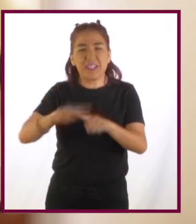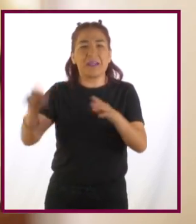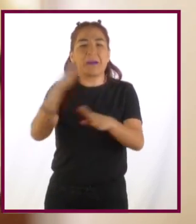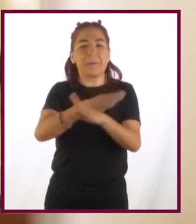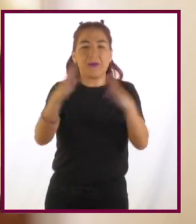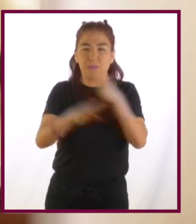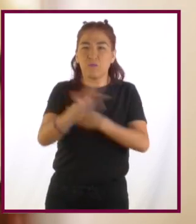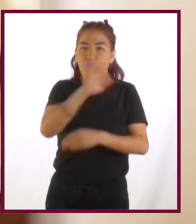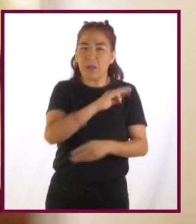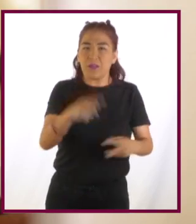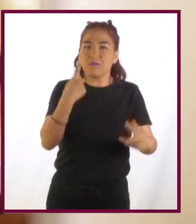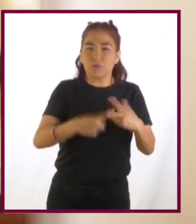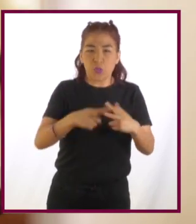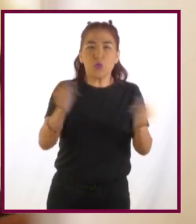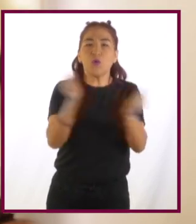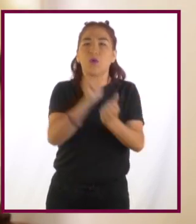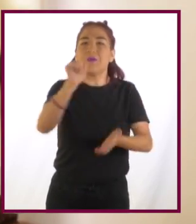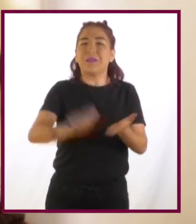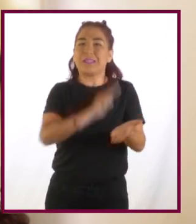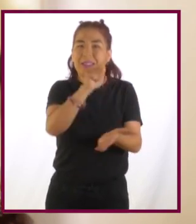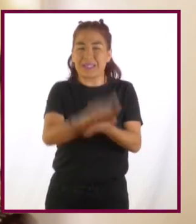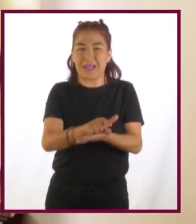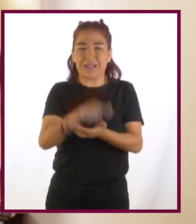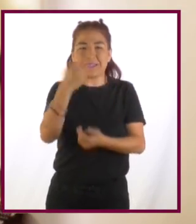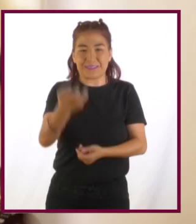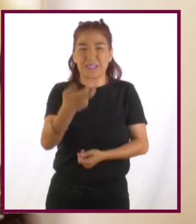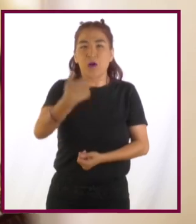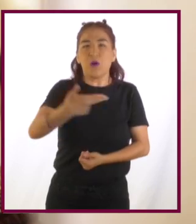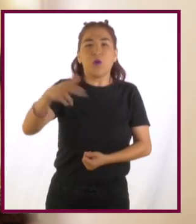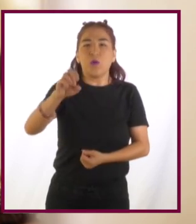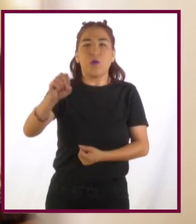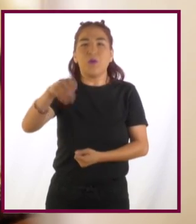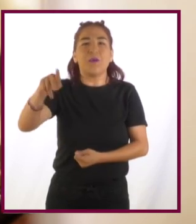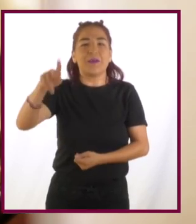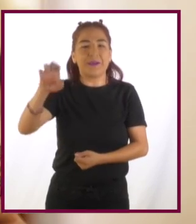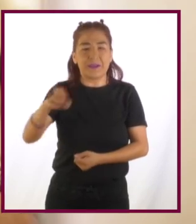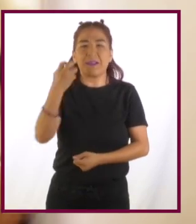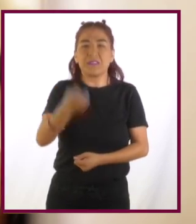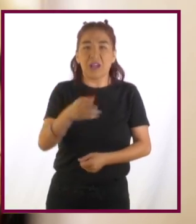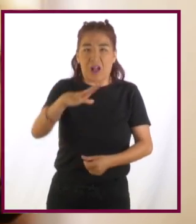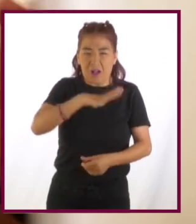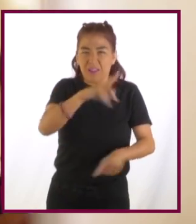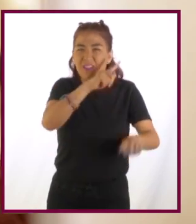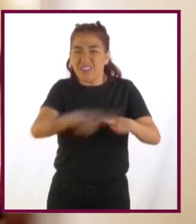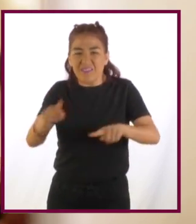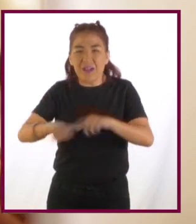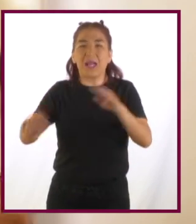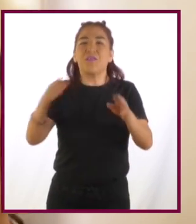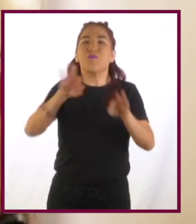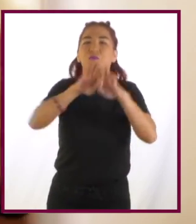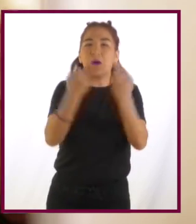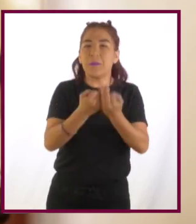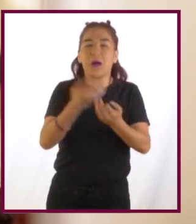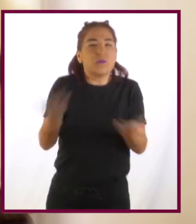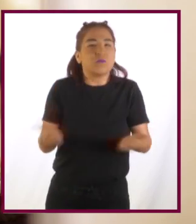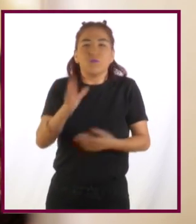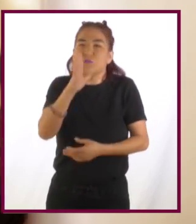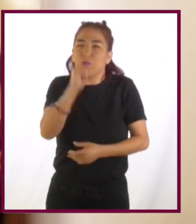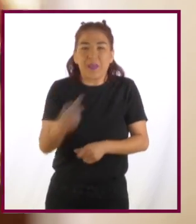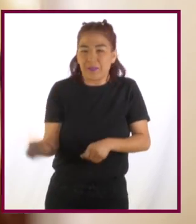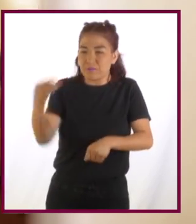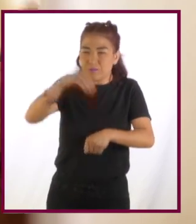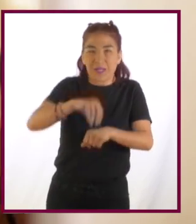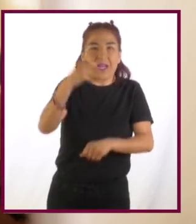los materiales y los objetos pueden calcularse con la ley de Hooke. ¿Existe alguno de ellos o algún método